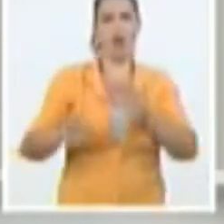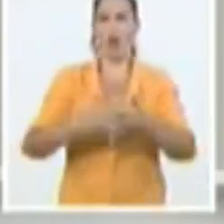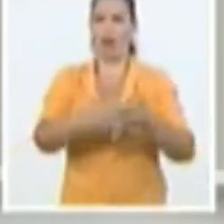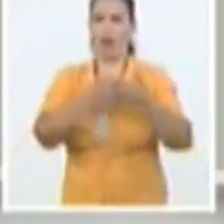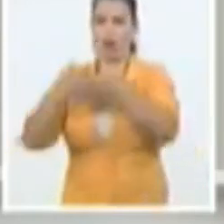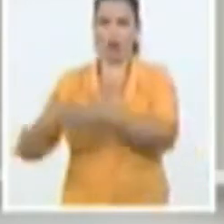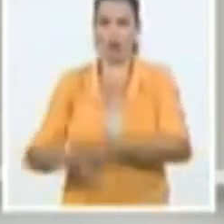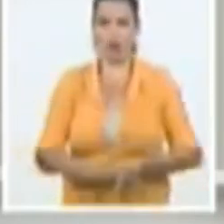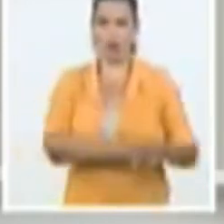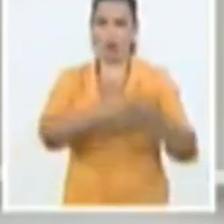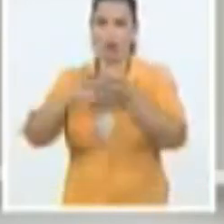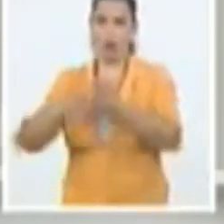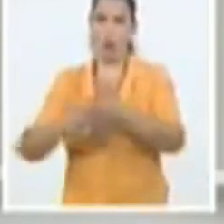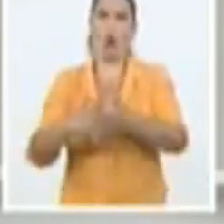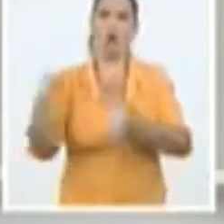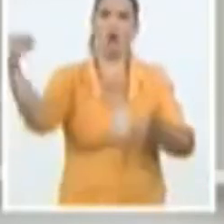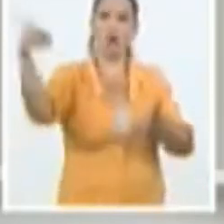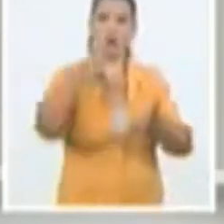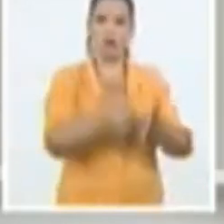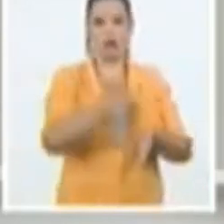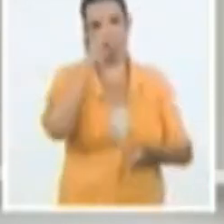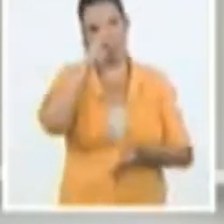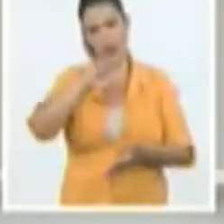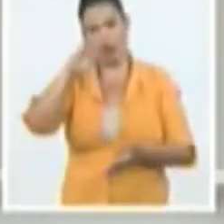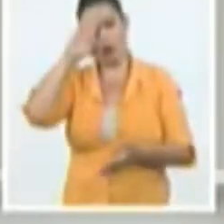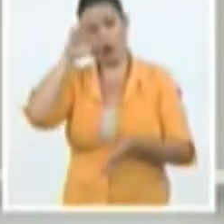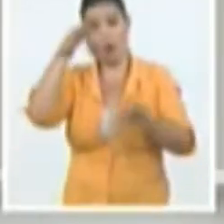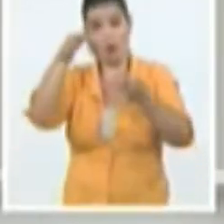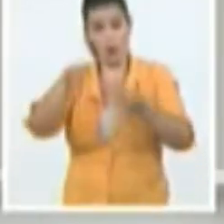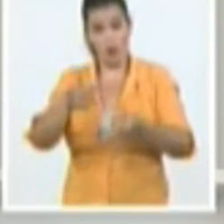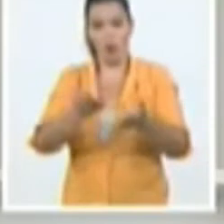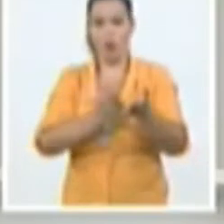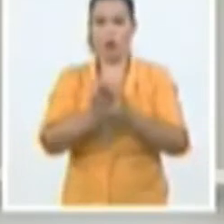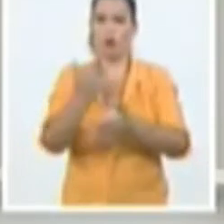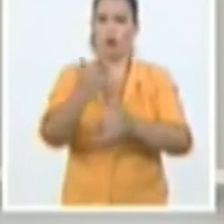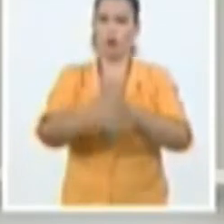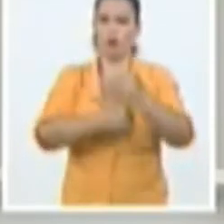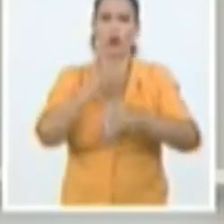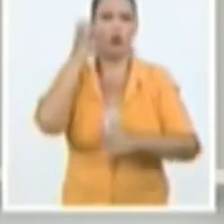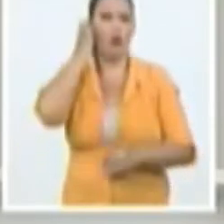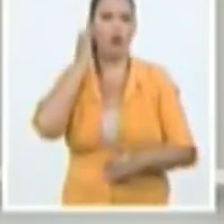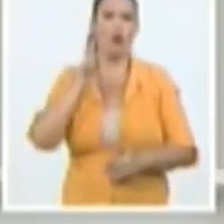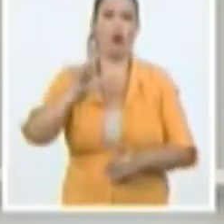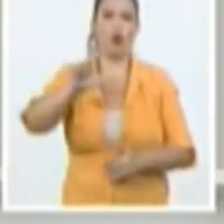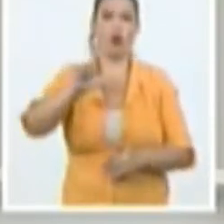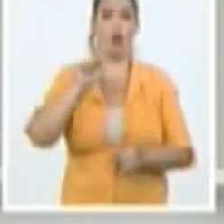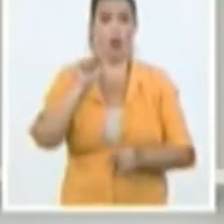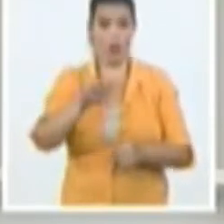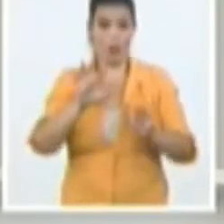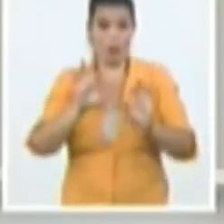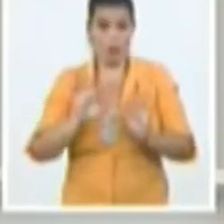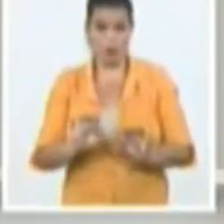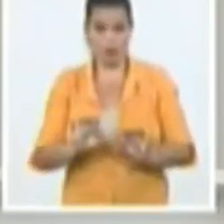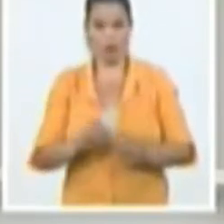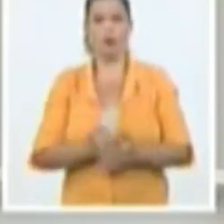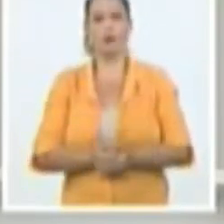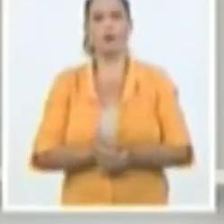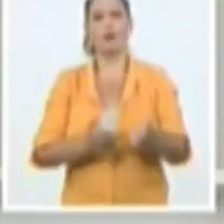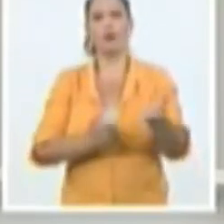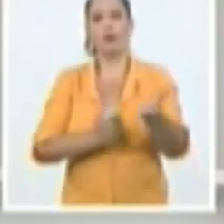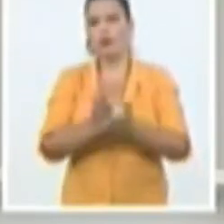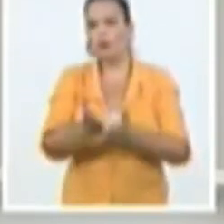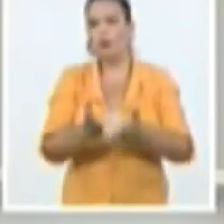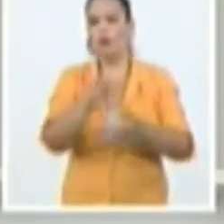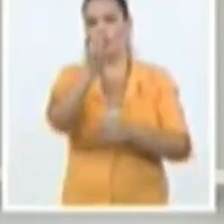Entre los más fervientes han estado algunos de los congresistas ya conocidos, todos activos